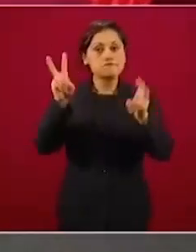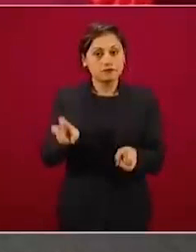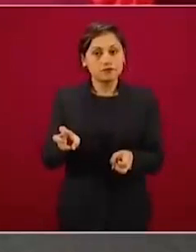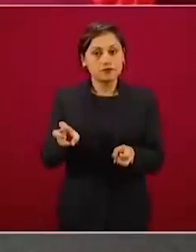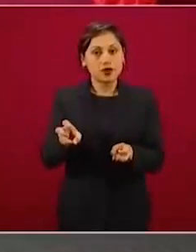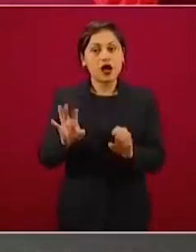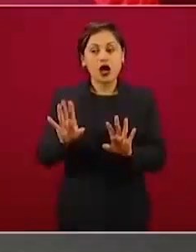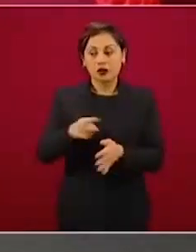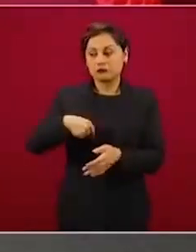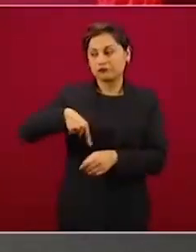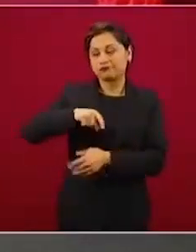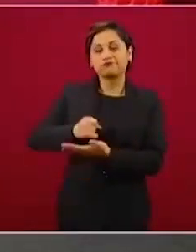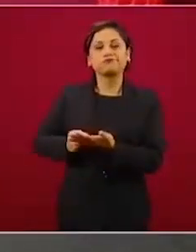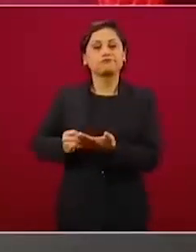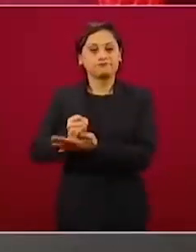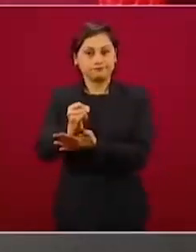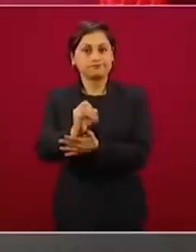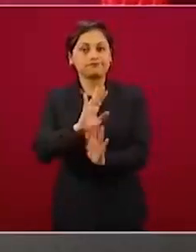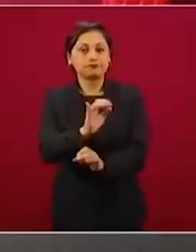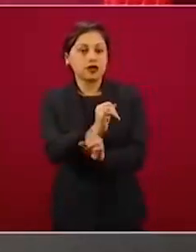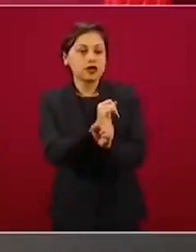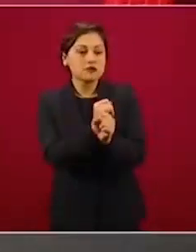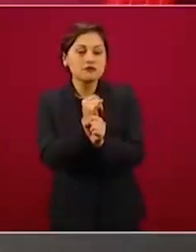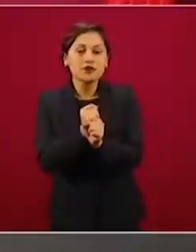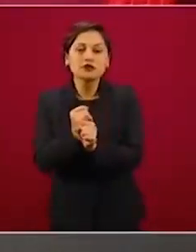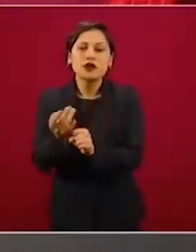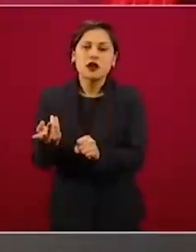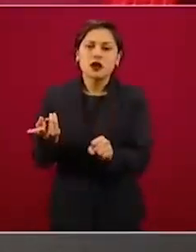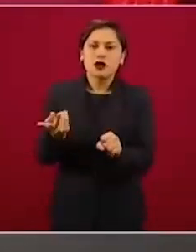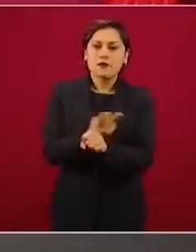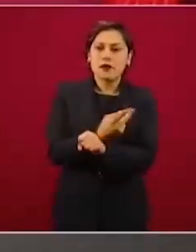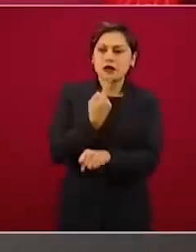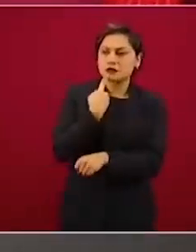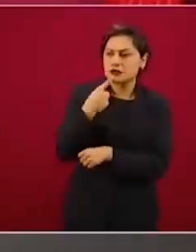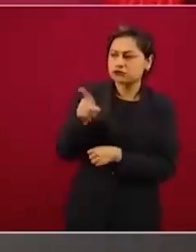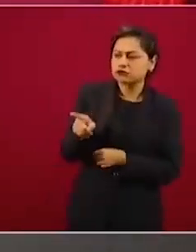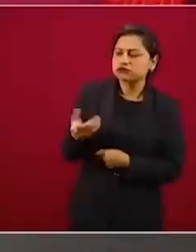investigación y tener mucho cuidado